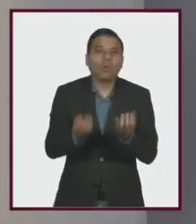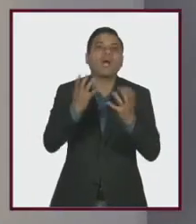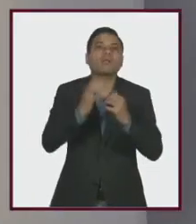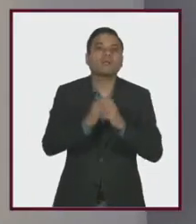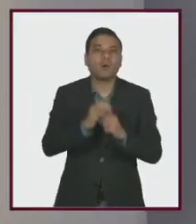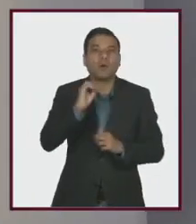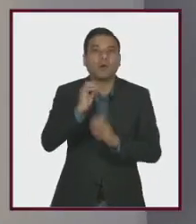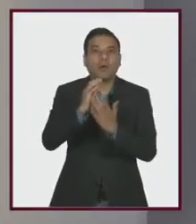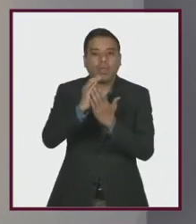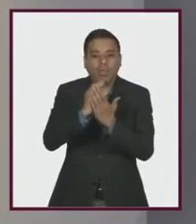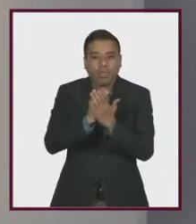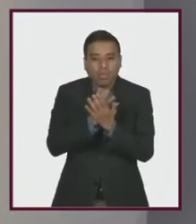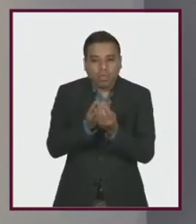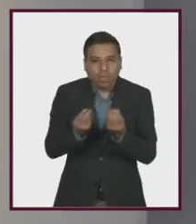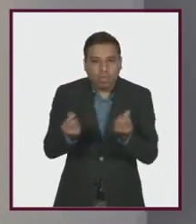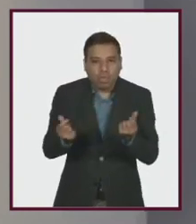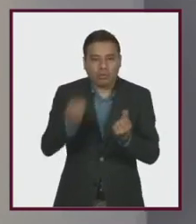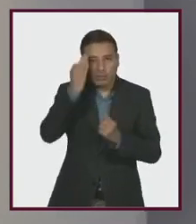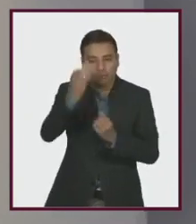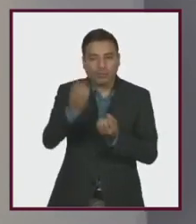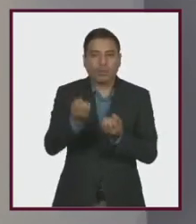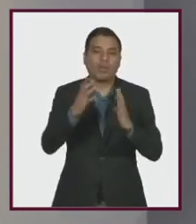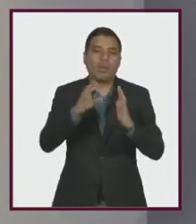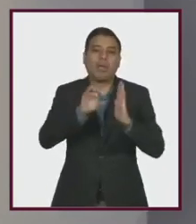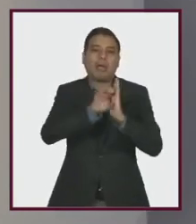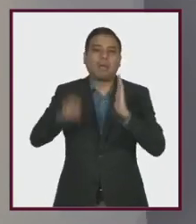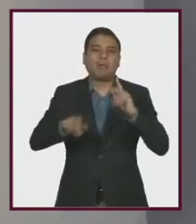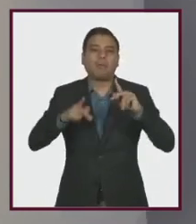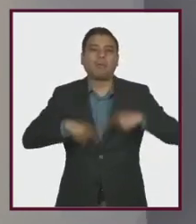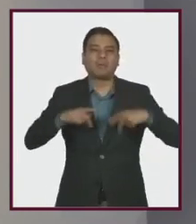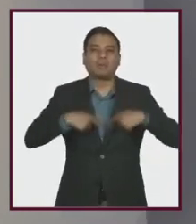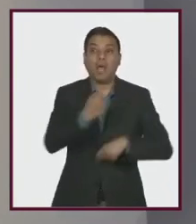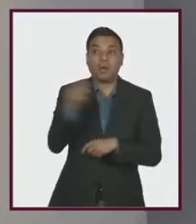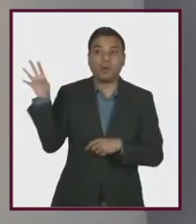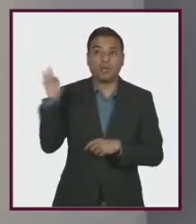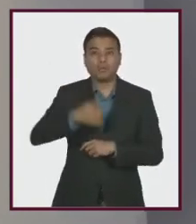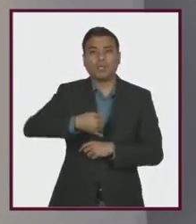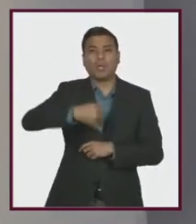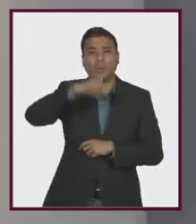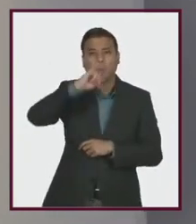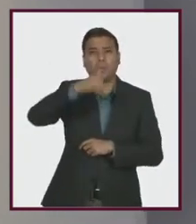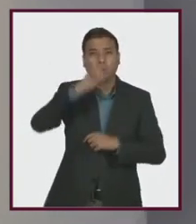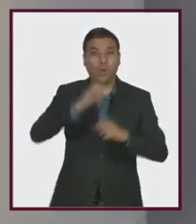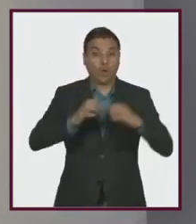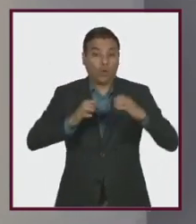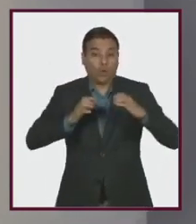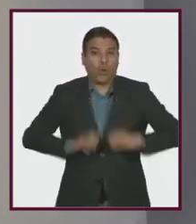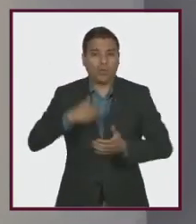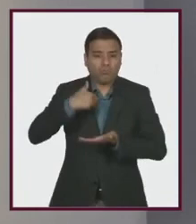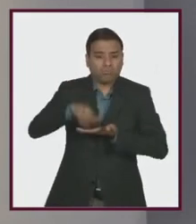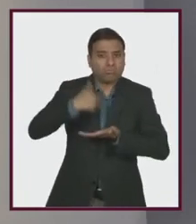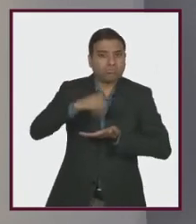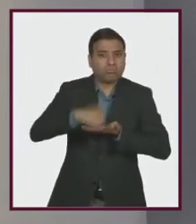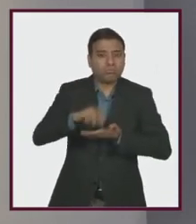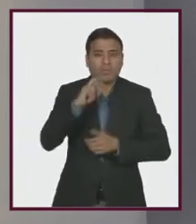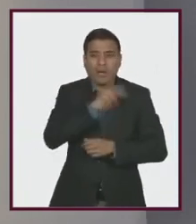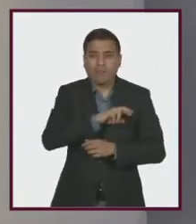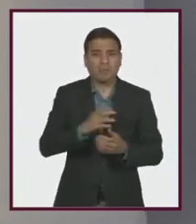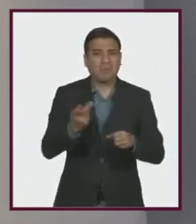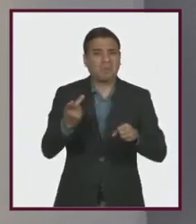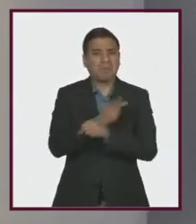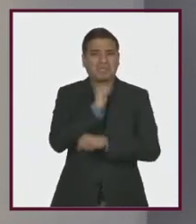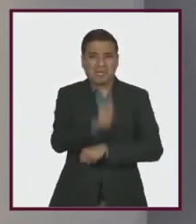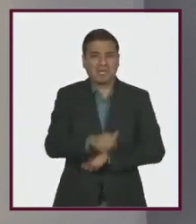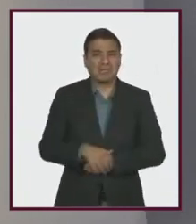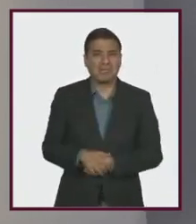que pueden metabolizar el alcohol más rápido y entonces parece que consumen más y tienen menos efecto, o las